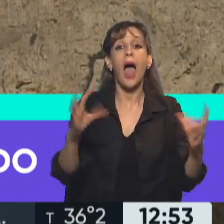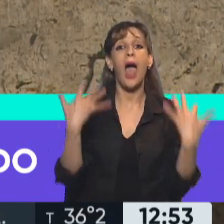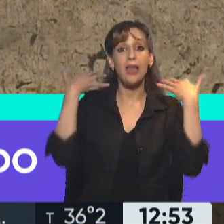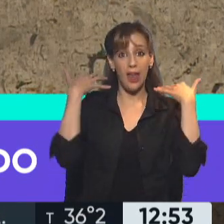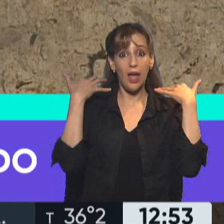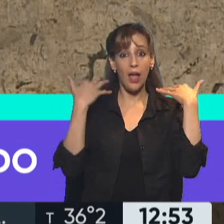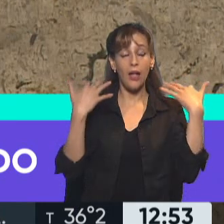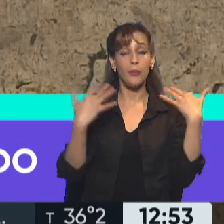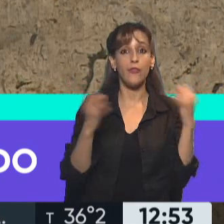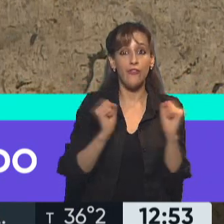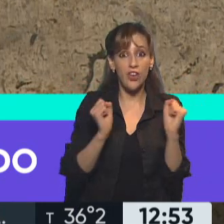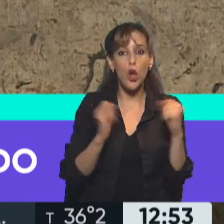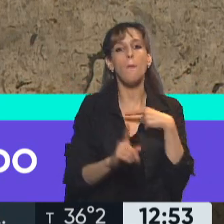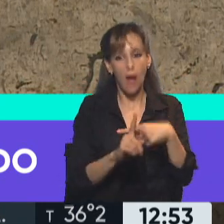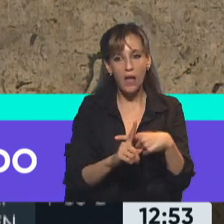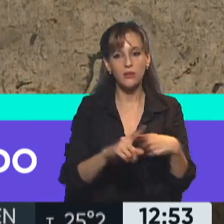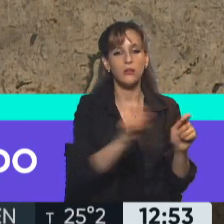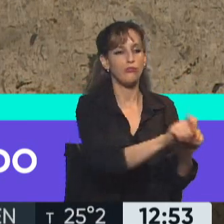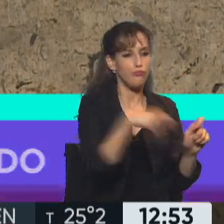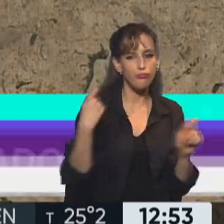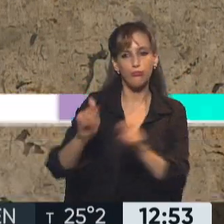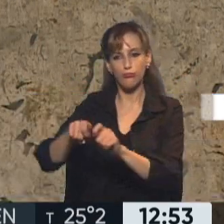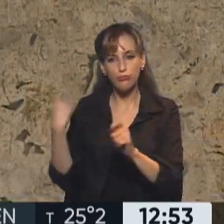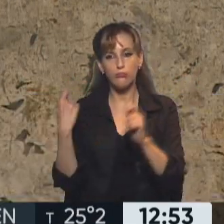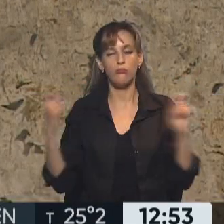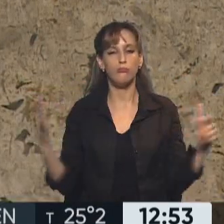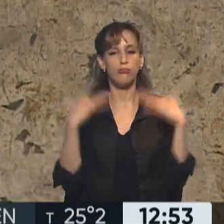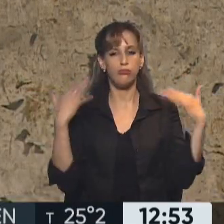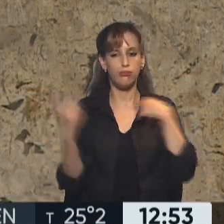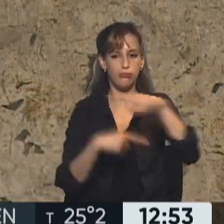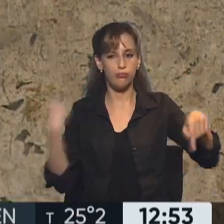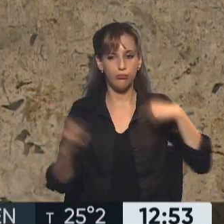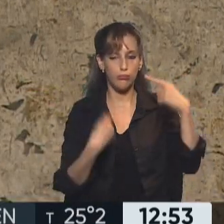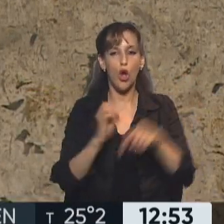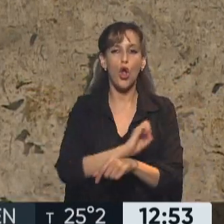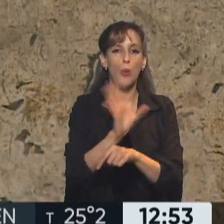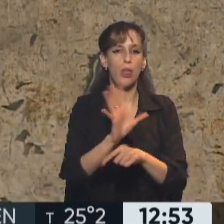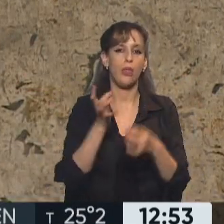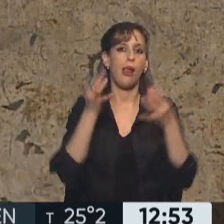ventilado por esa cuestión, porque la circulación de aire disminuye la transmisión de COVID.